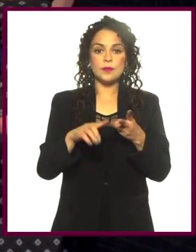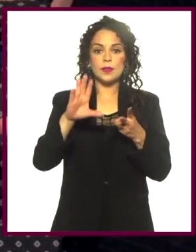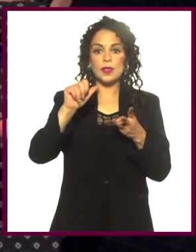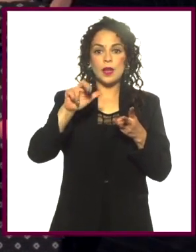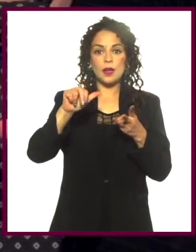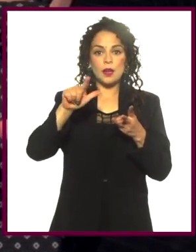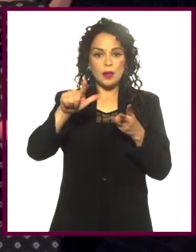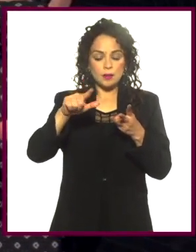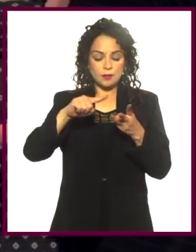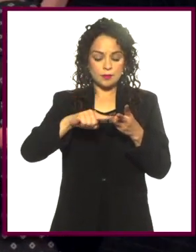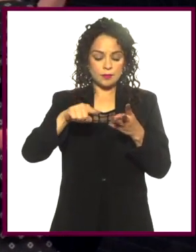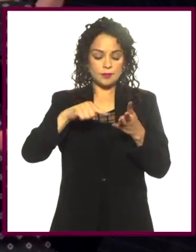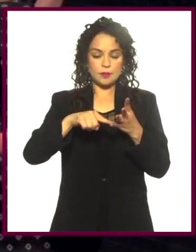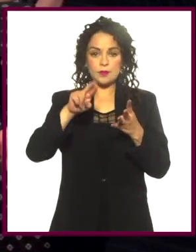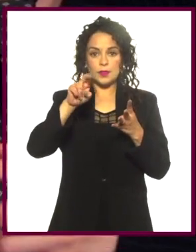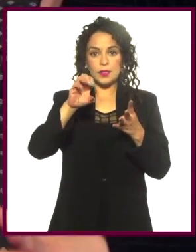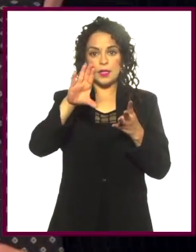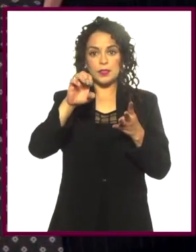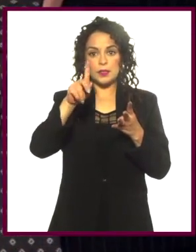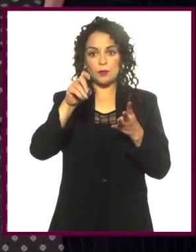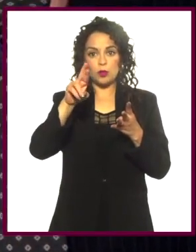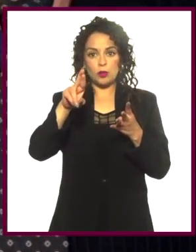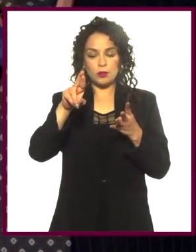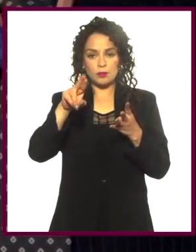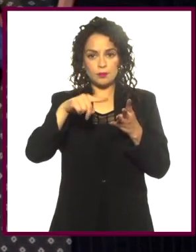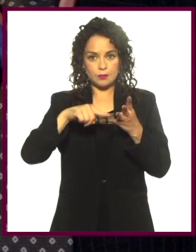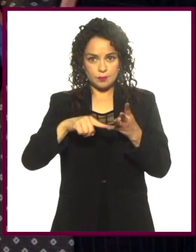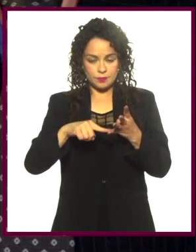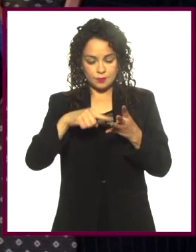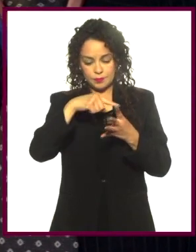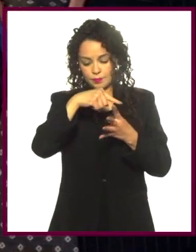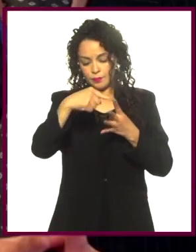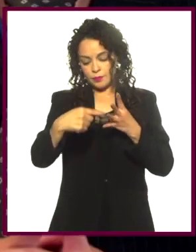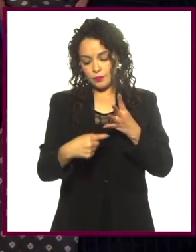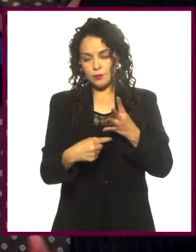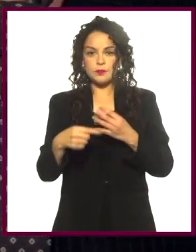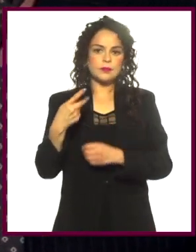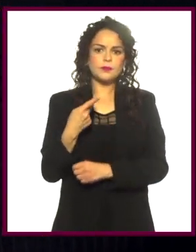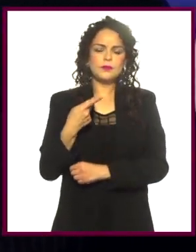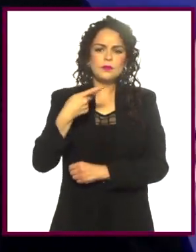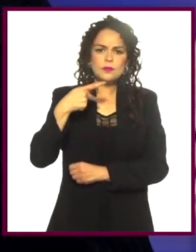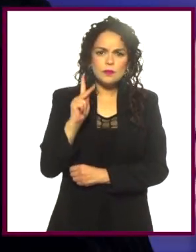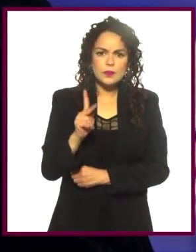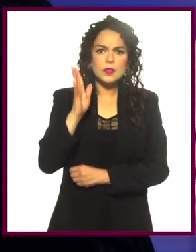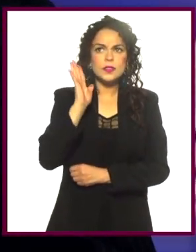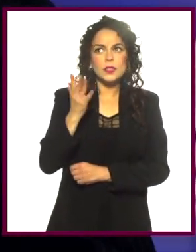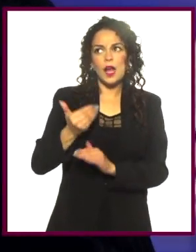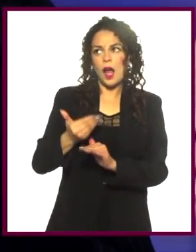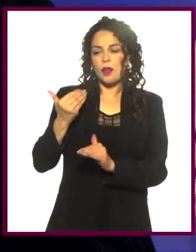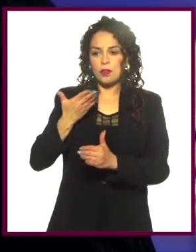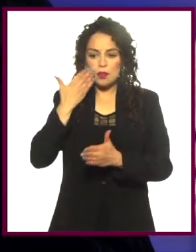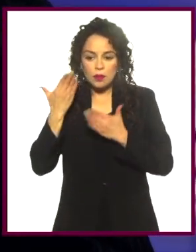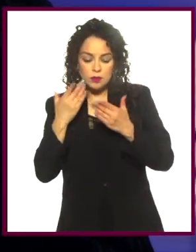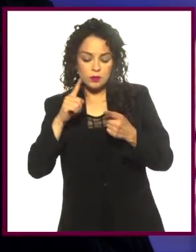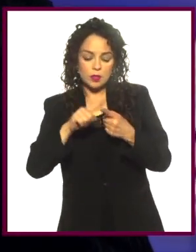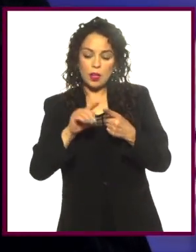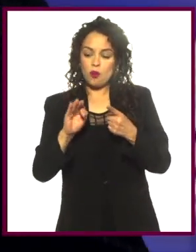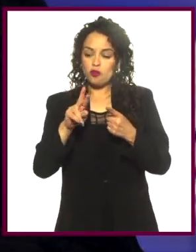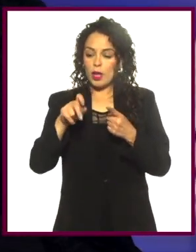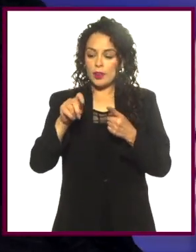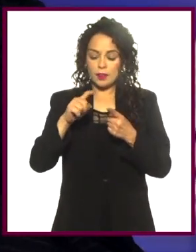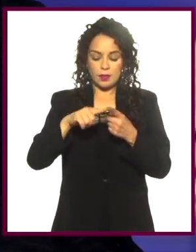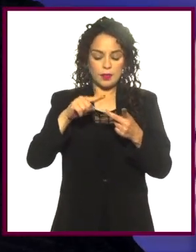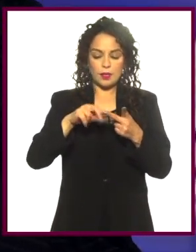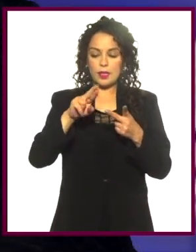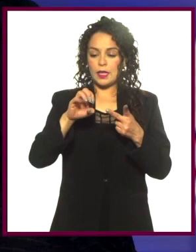el canal y el receptor. Pero como ya han estudiado a la fuente y al receptor, le